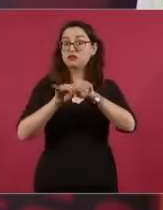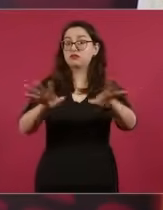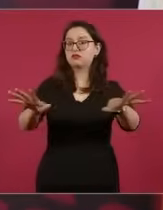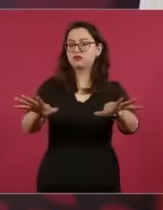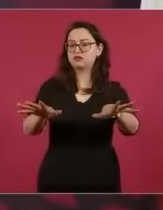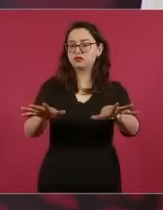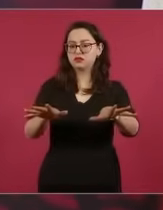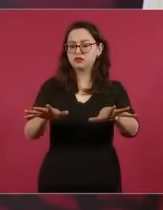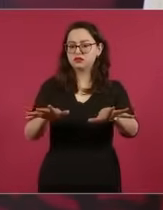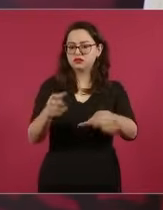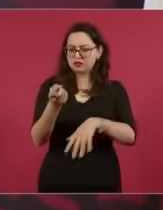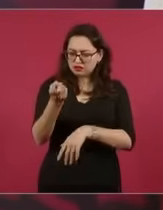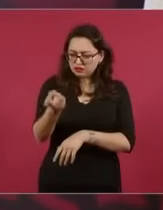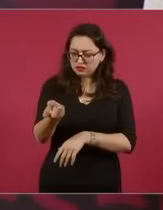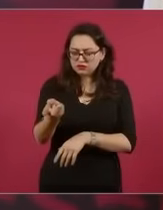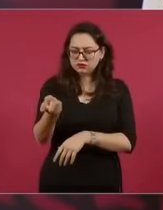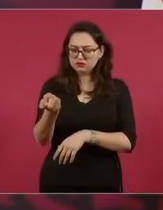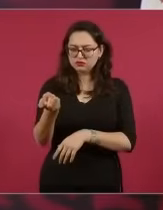visos